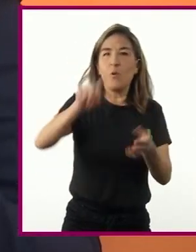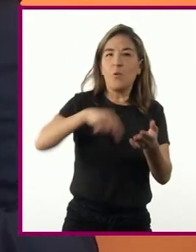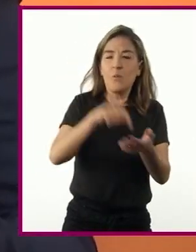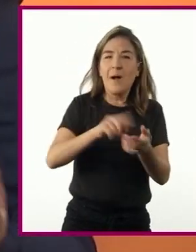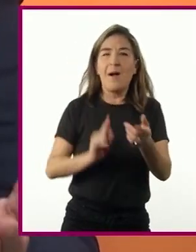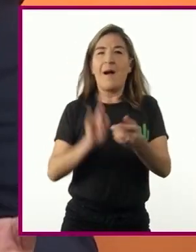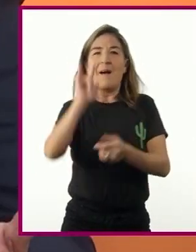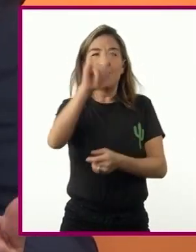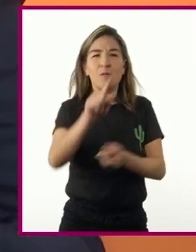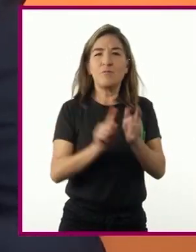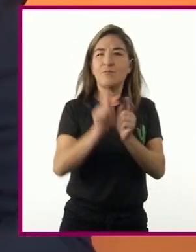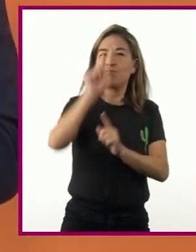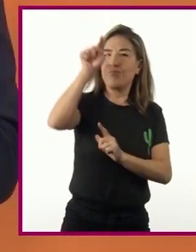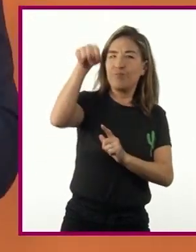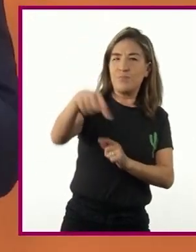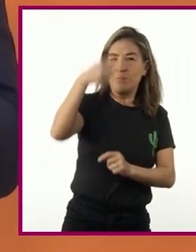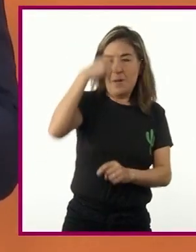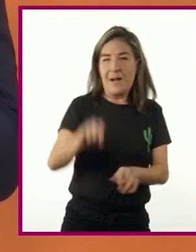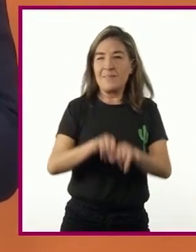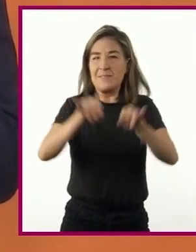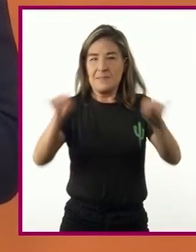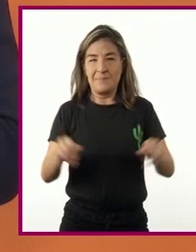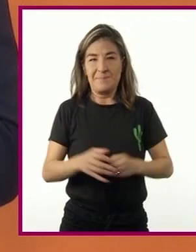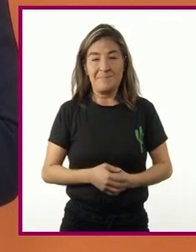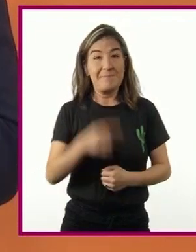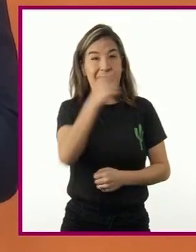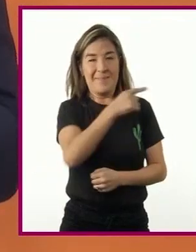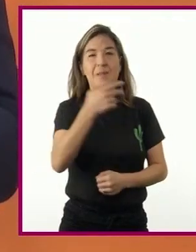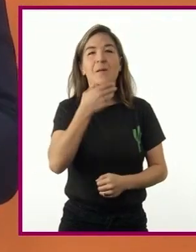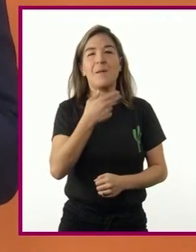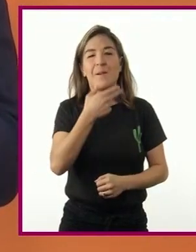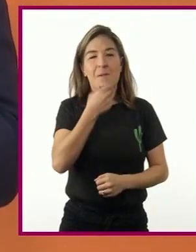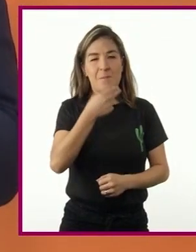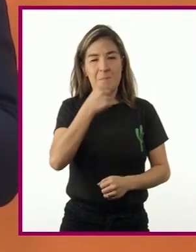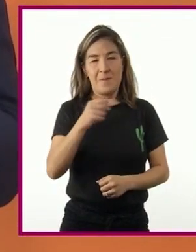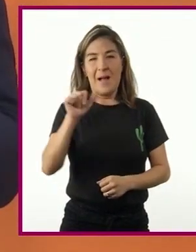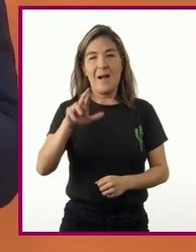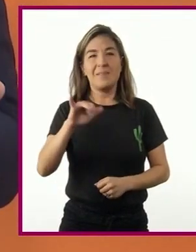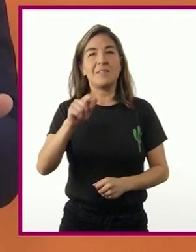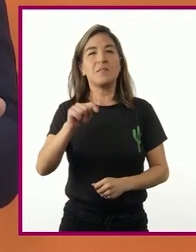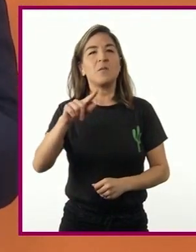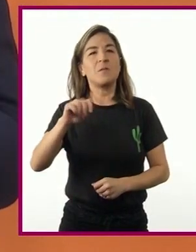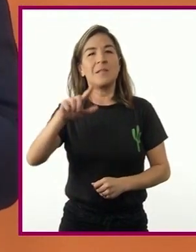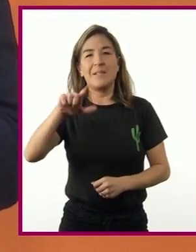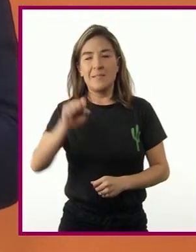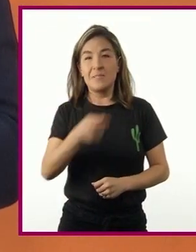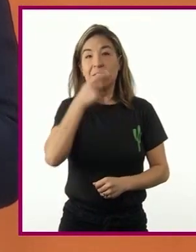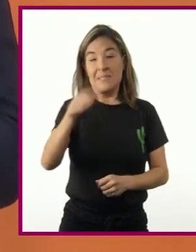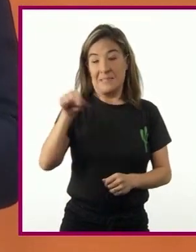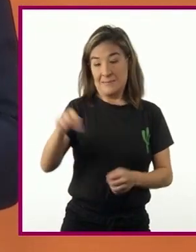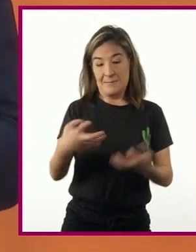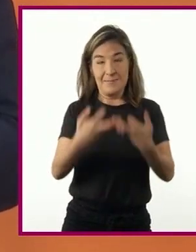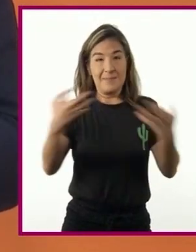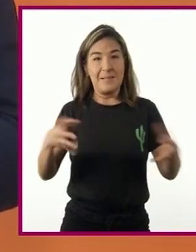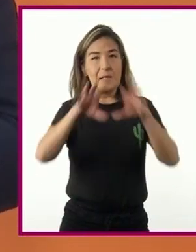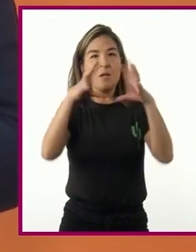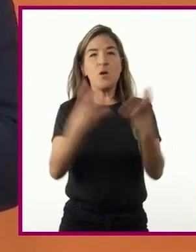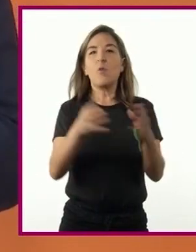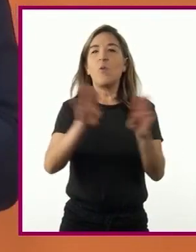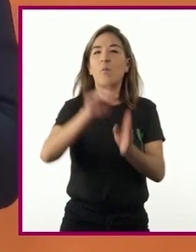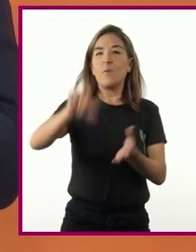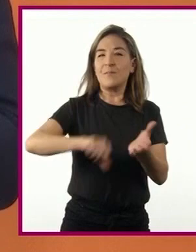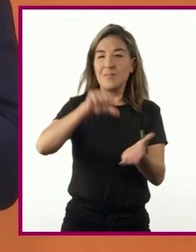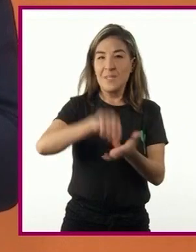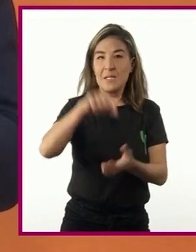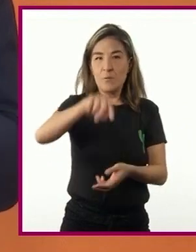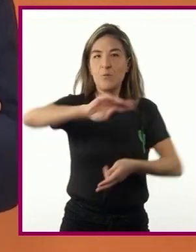desplazarse grandes distancias. Aristóteles planteó que la Tierra era el centro del universo y que estaba rodeada por la